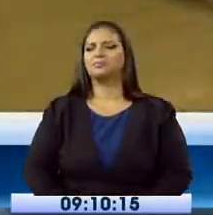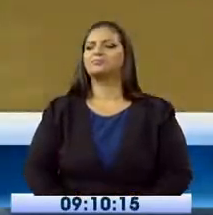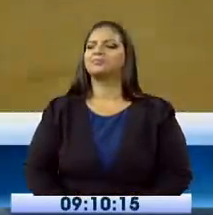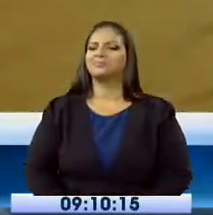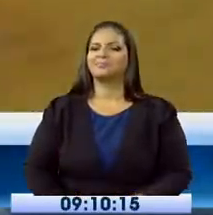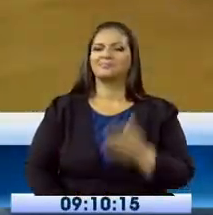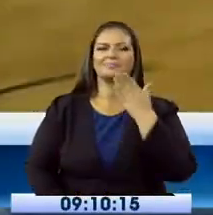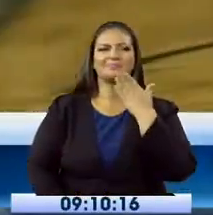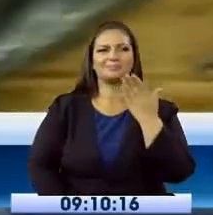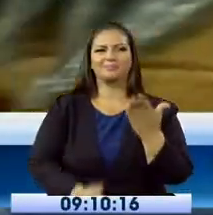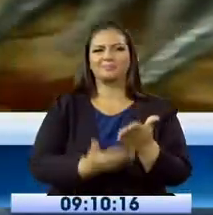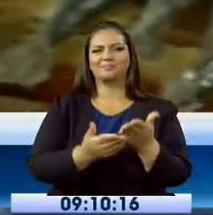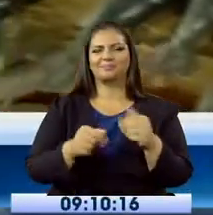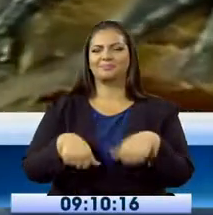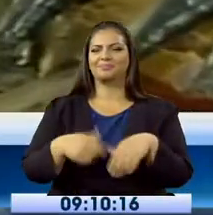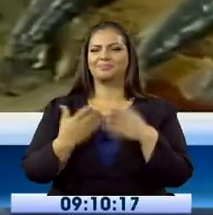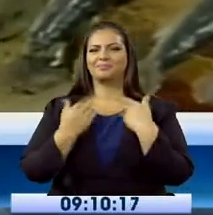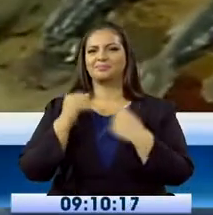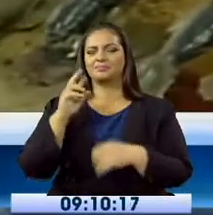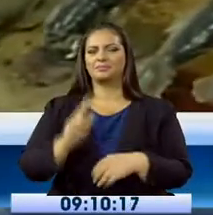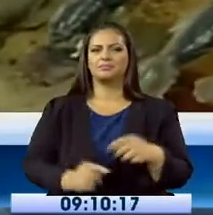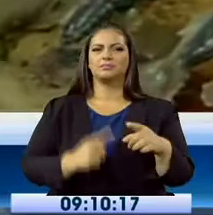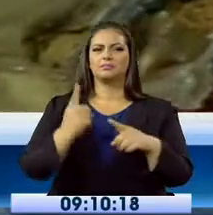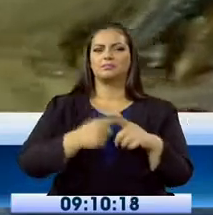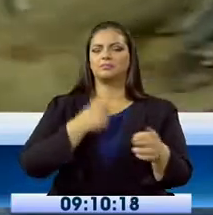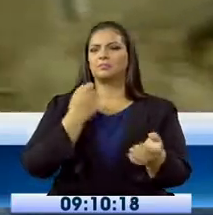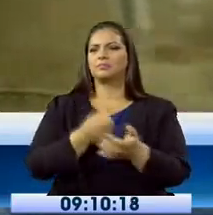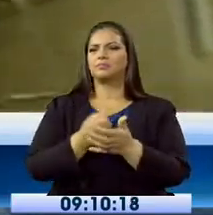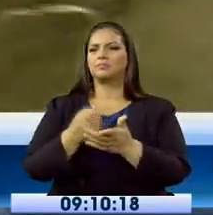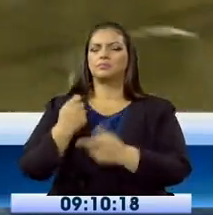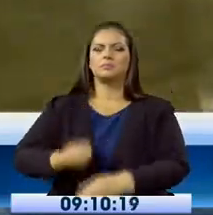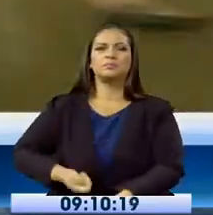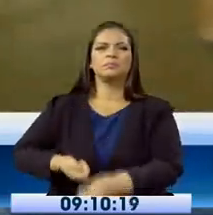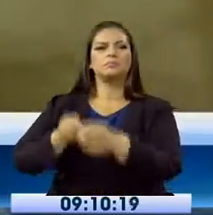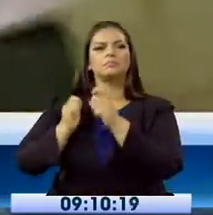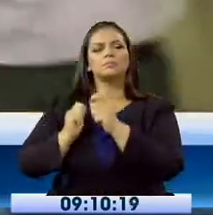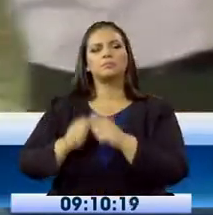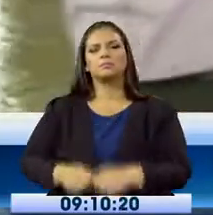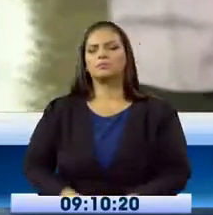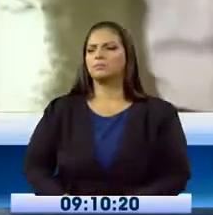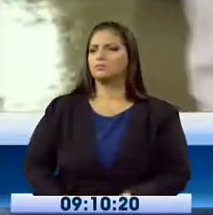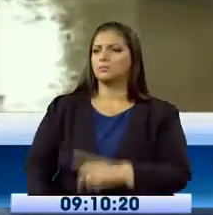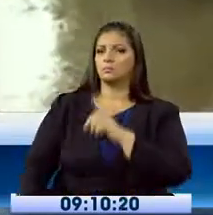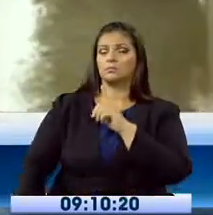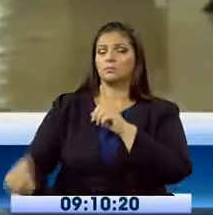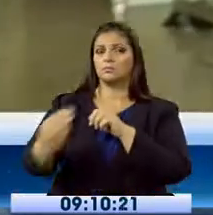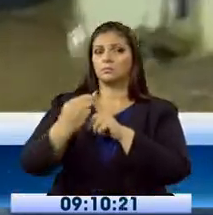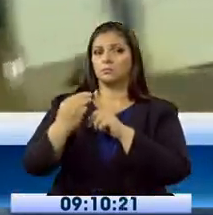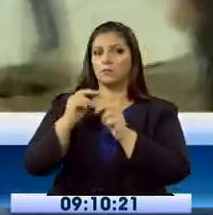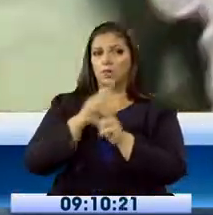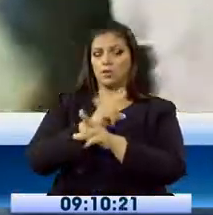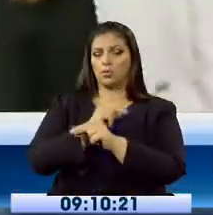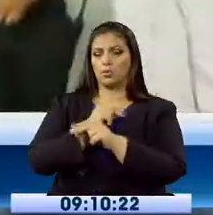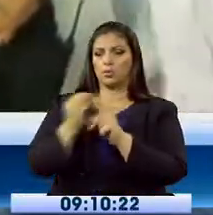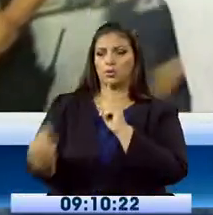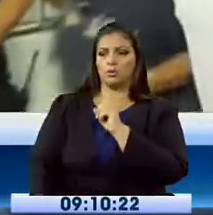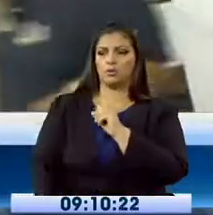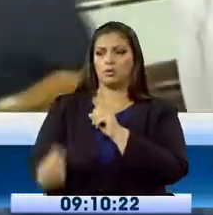de Guayaquil. Estamos verificando, es que eso me contaban también una persona en el Twitter, muchísimas gracias, que me